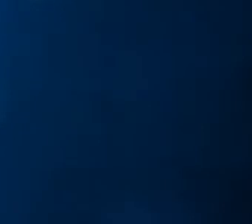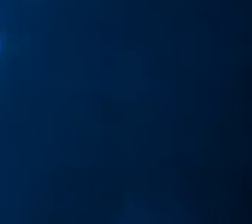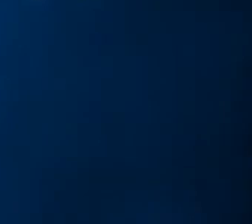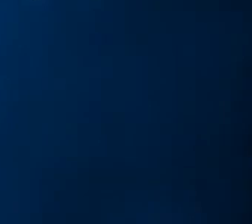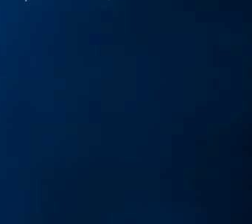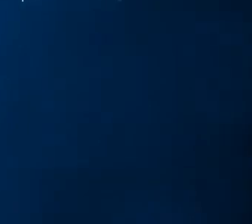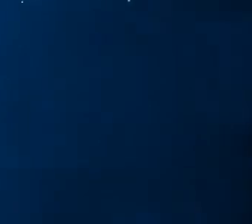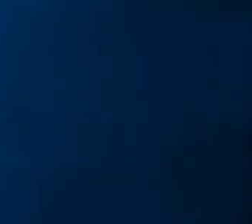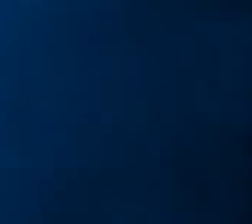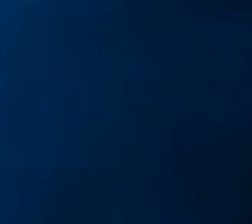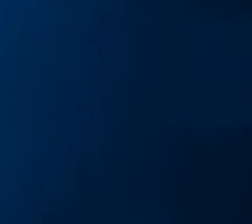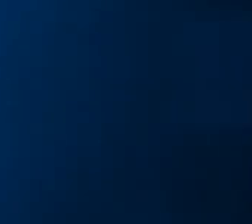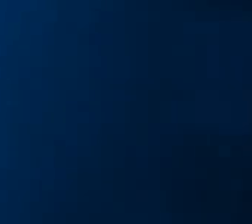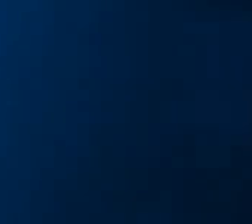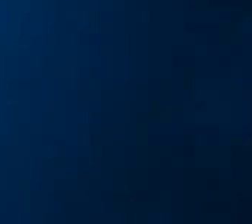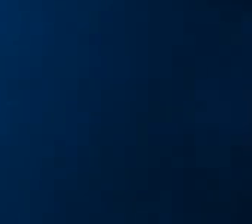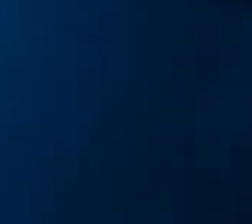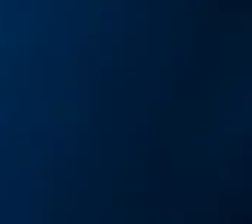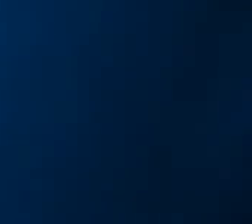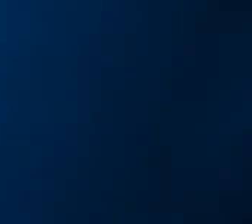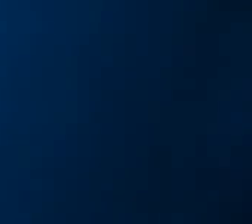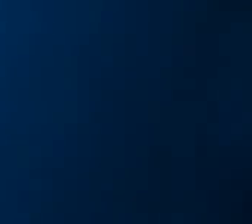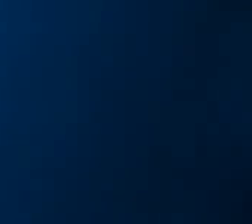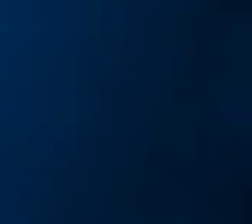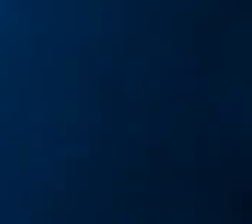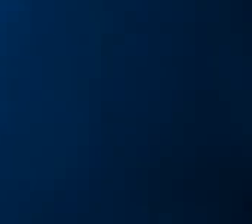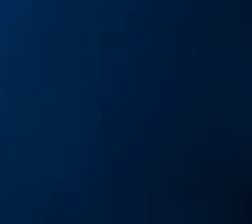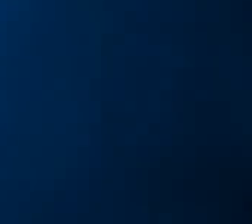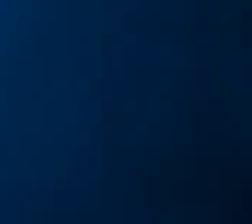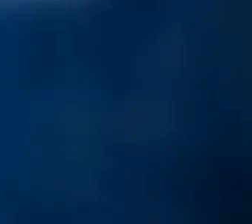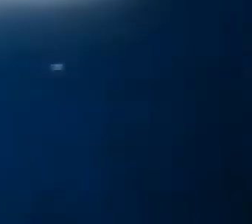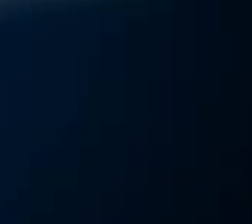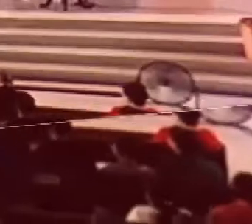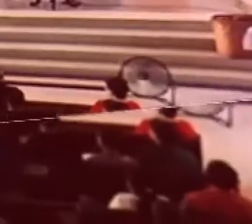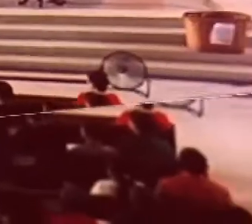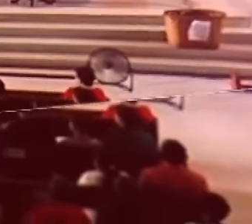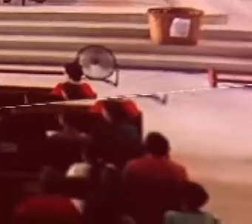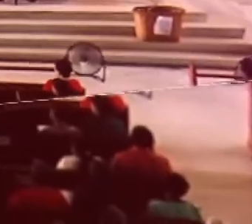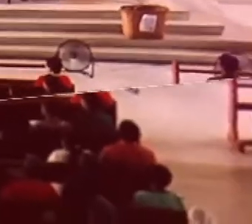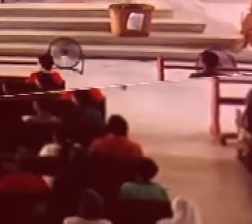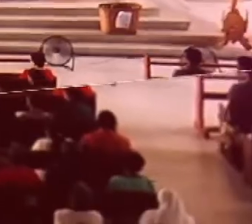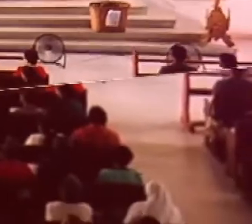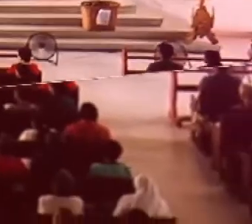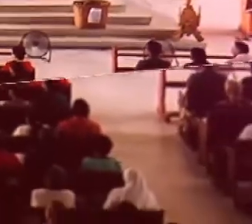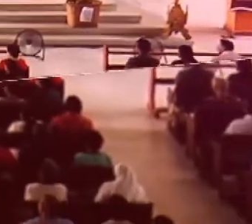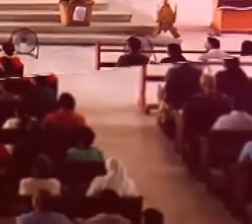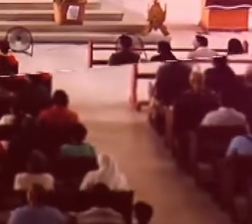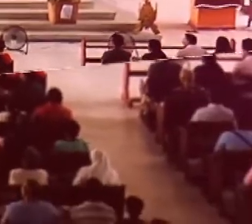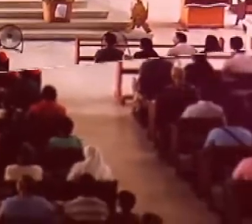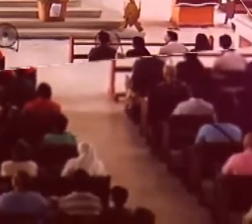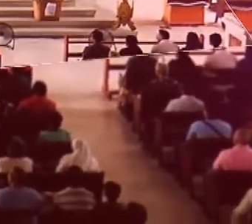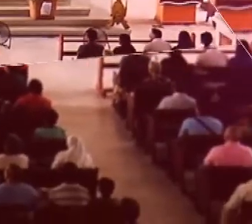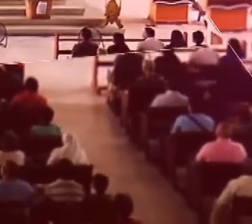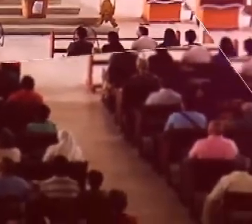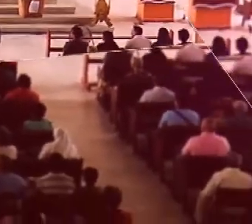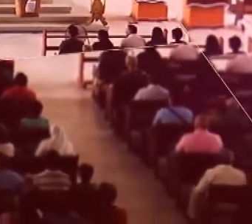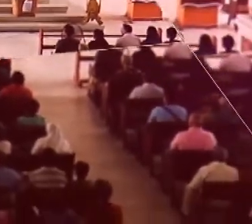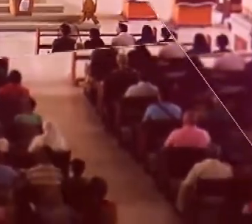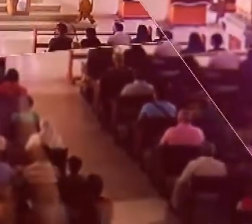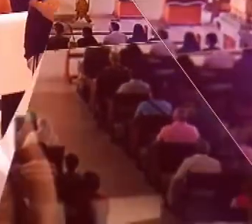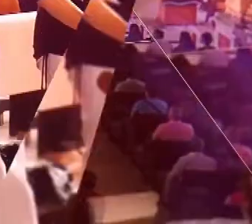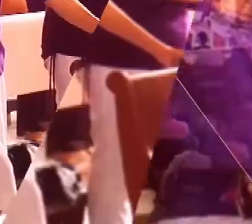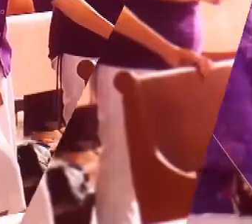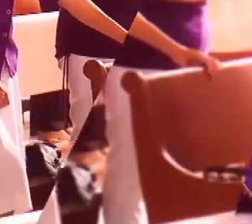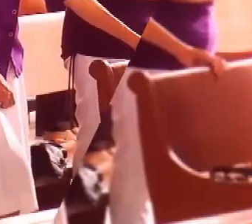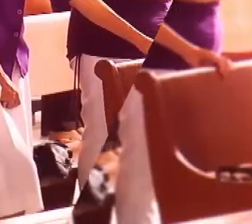El Santa Misa. Véala